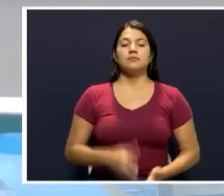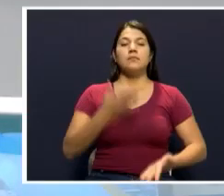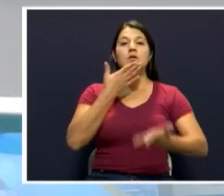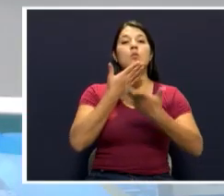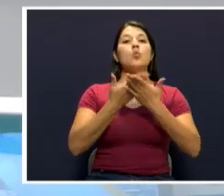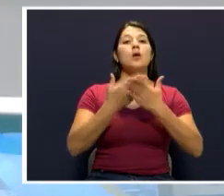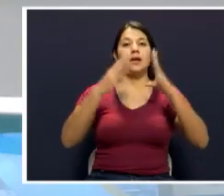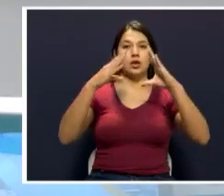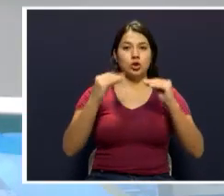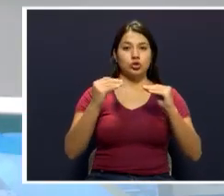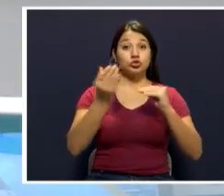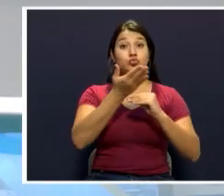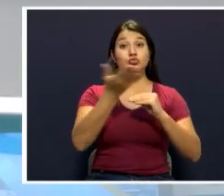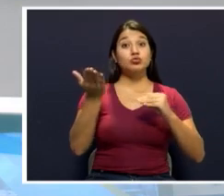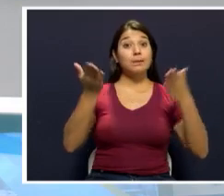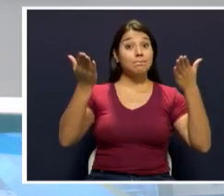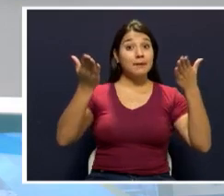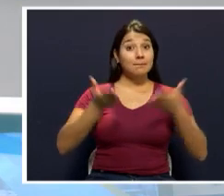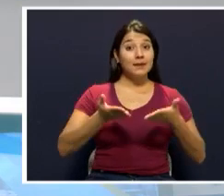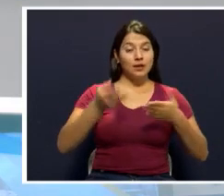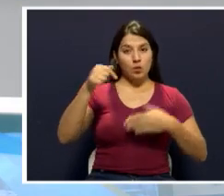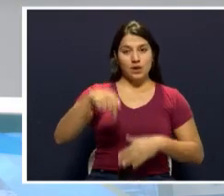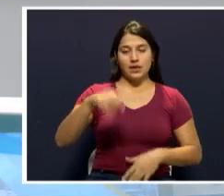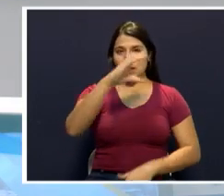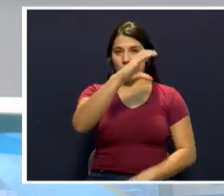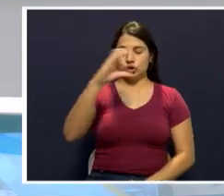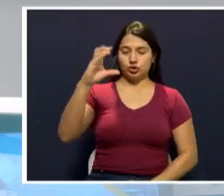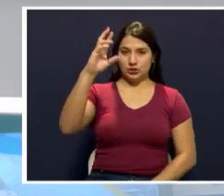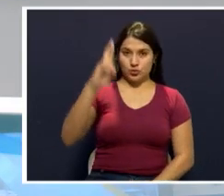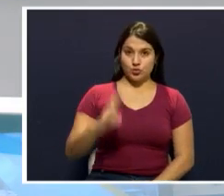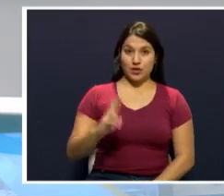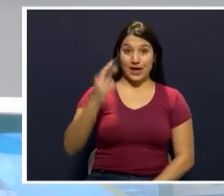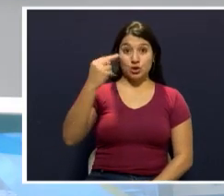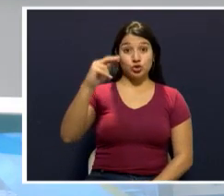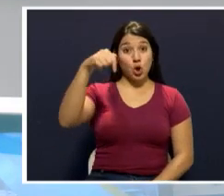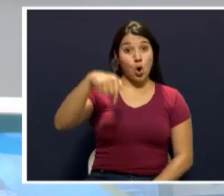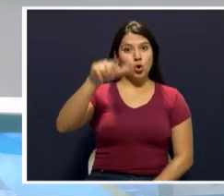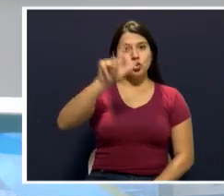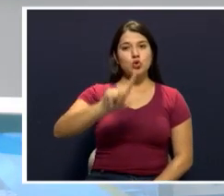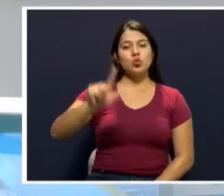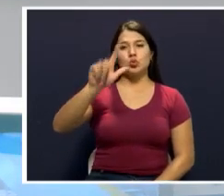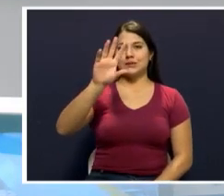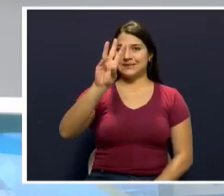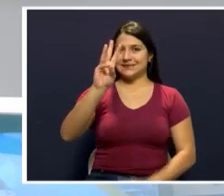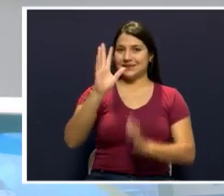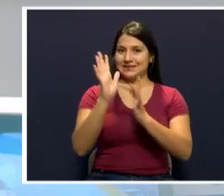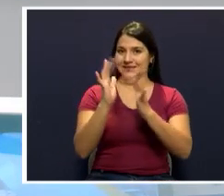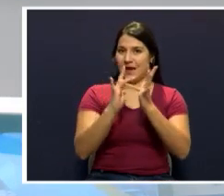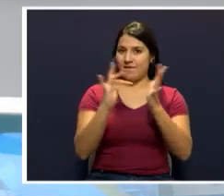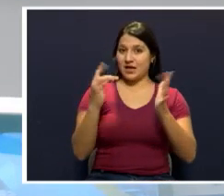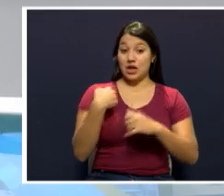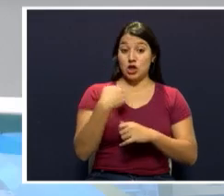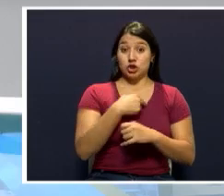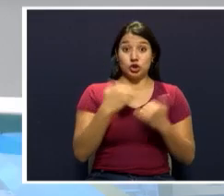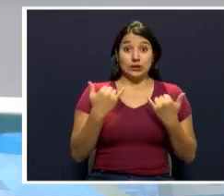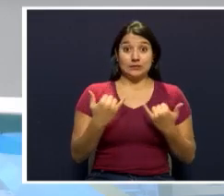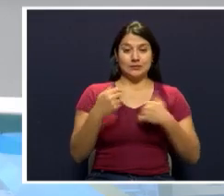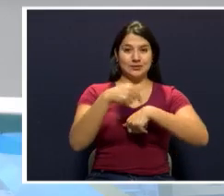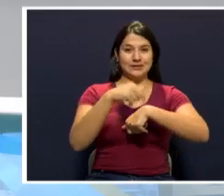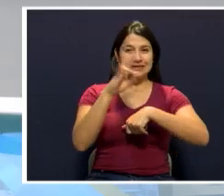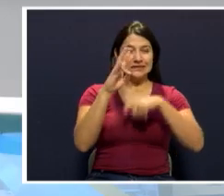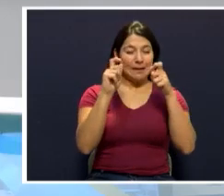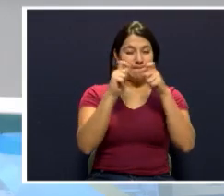Buenas noches, bienvenidos a la edición estelar de Costa Rica Noticias de este lunes 6 de abril. Estamos en vivo a las 7 en